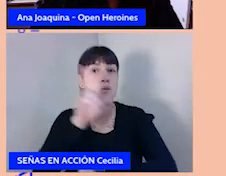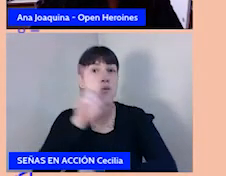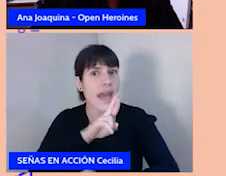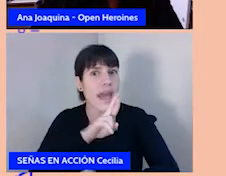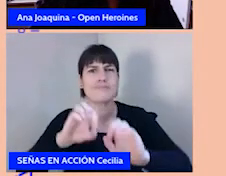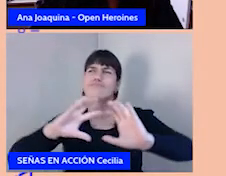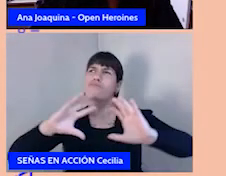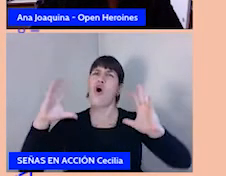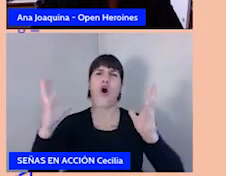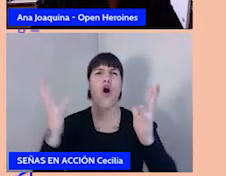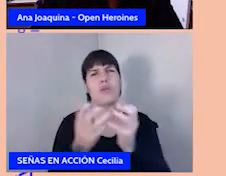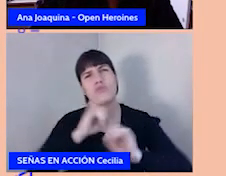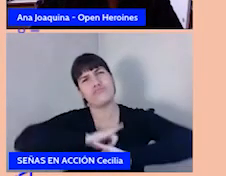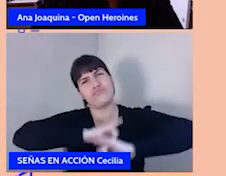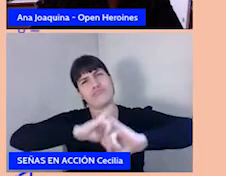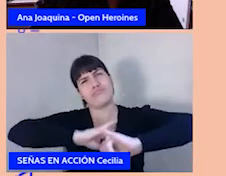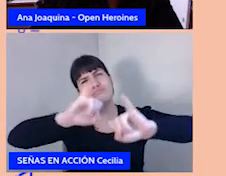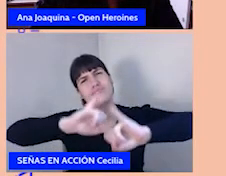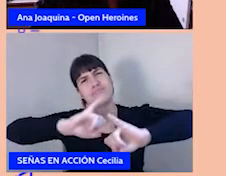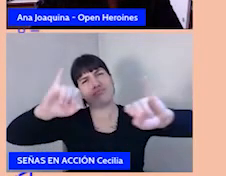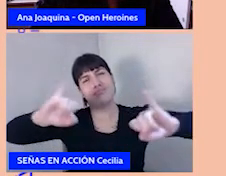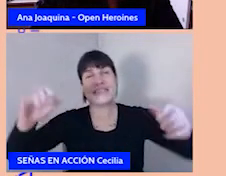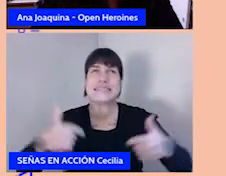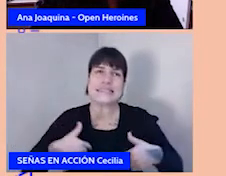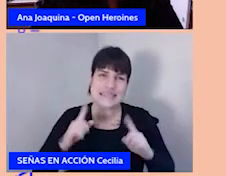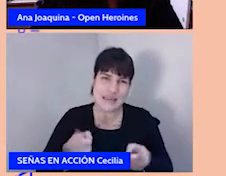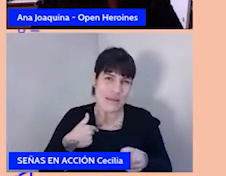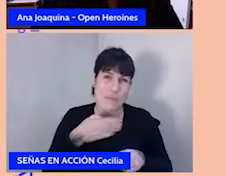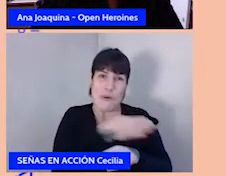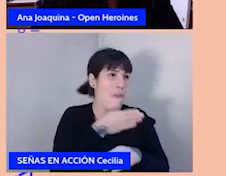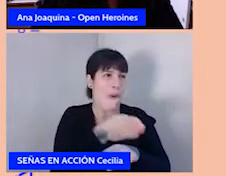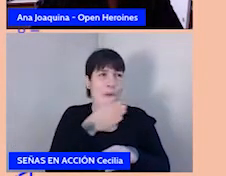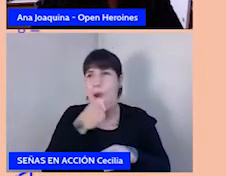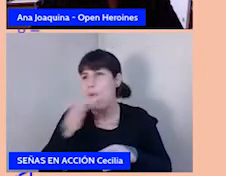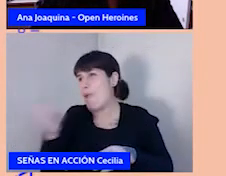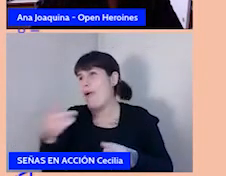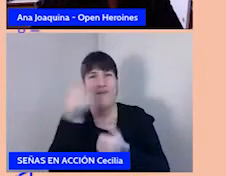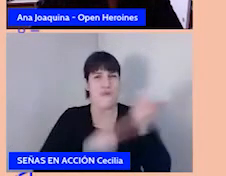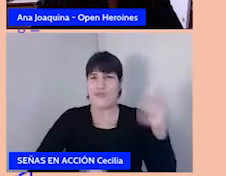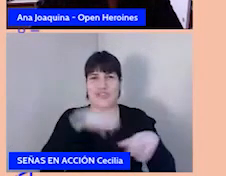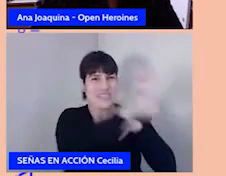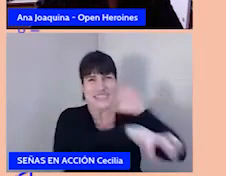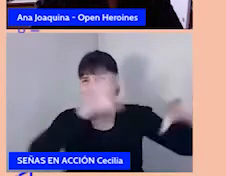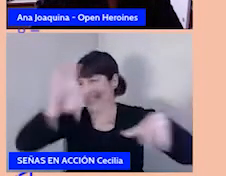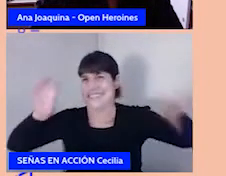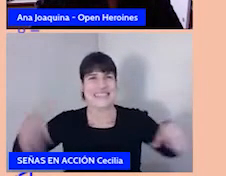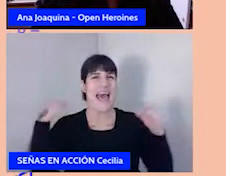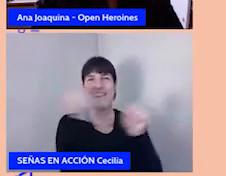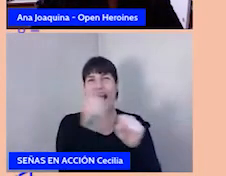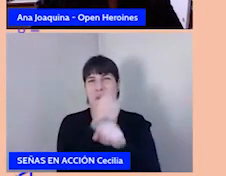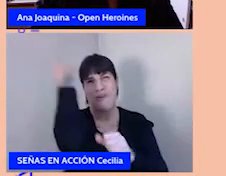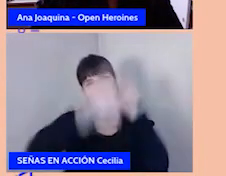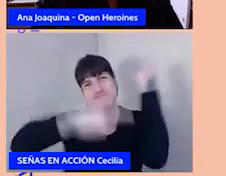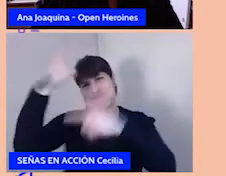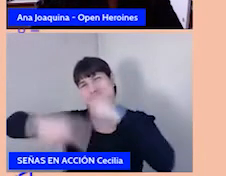Digo, también soy ajonjolí de todos los moles y hago muchísimas cosas. Entre ellas, estoy liderando el trabajo de